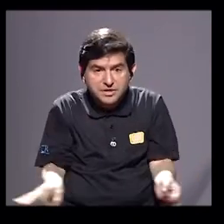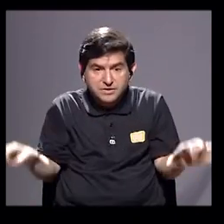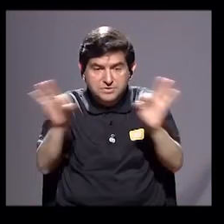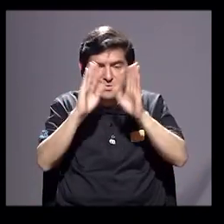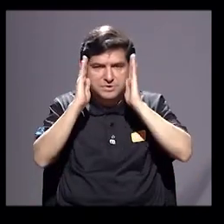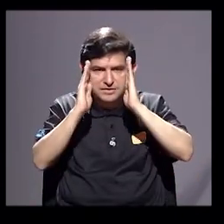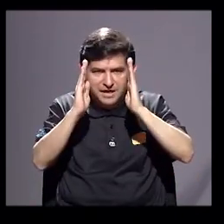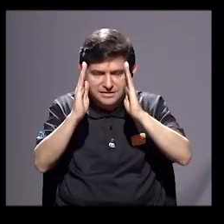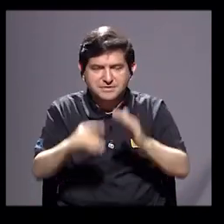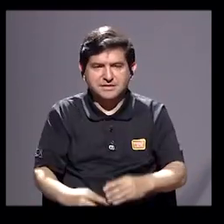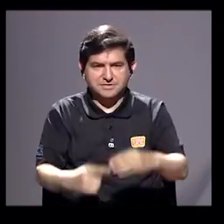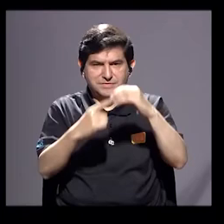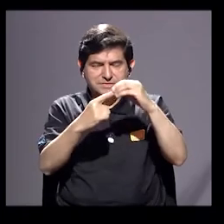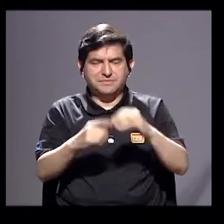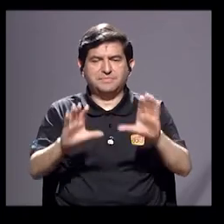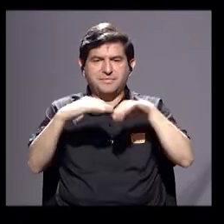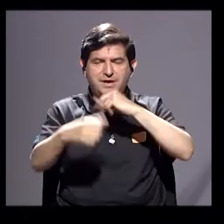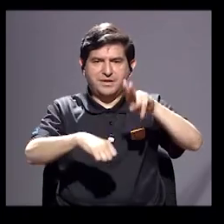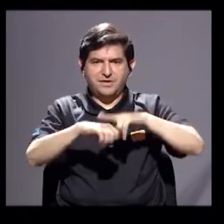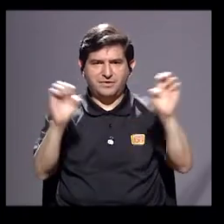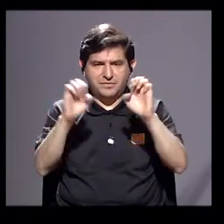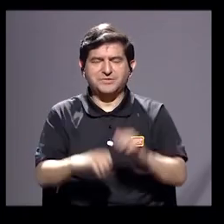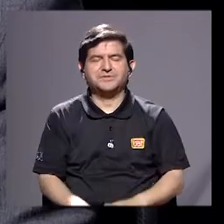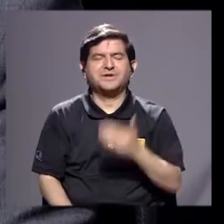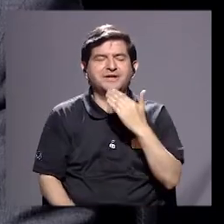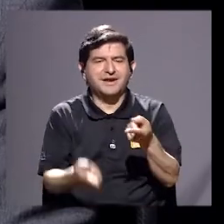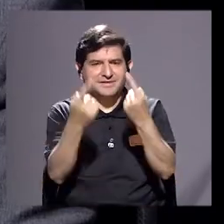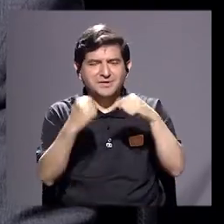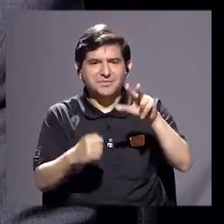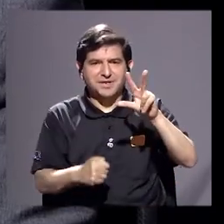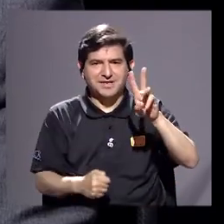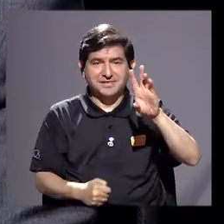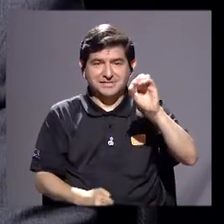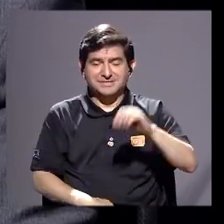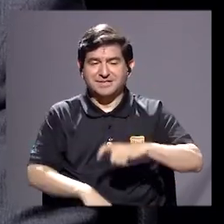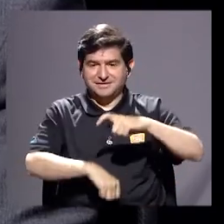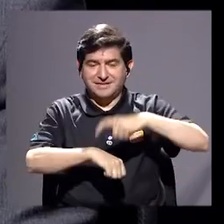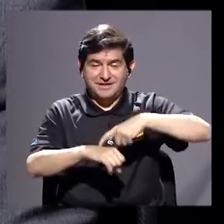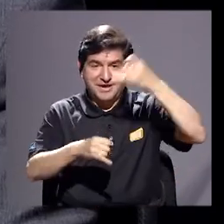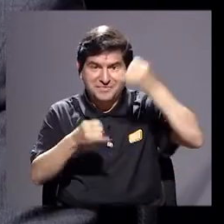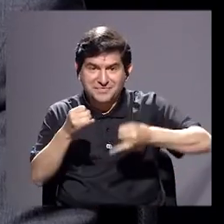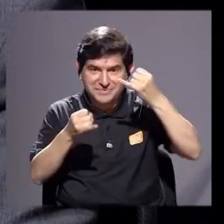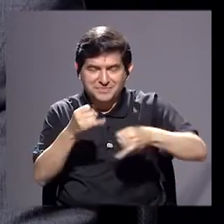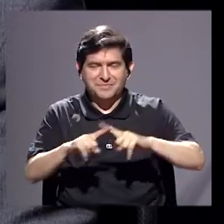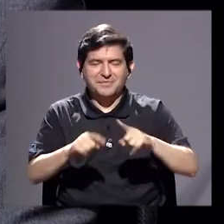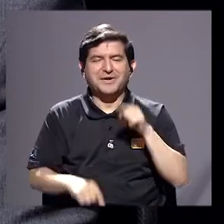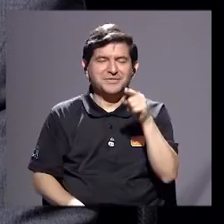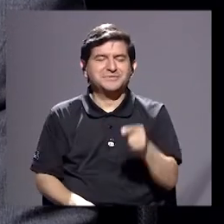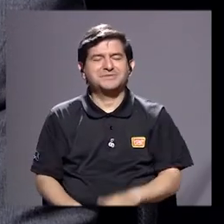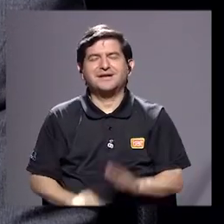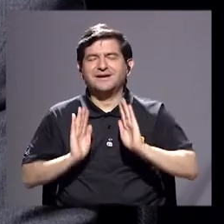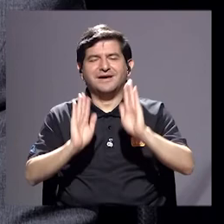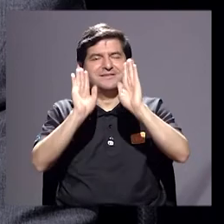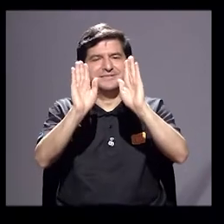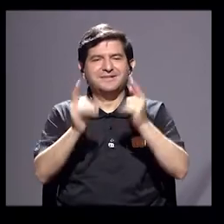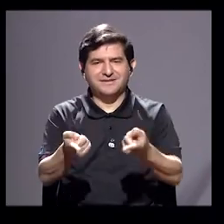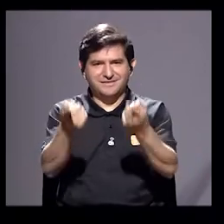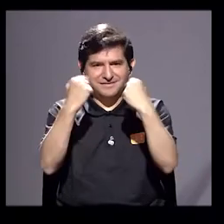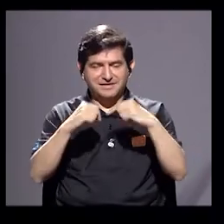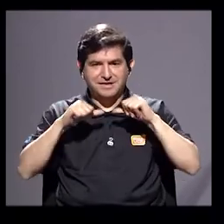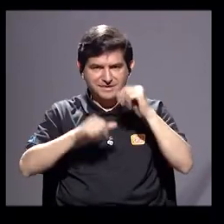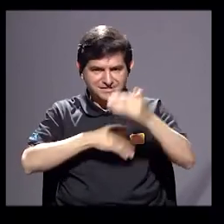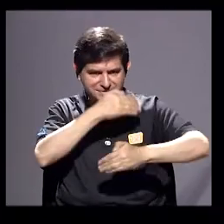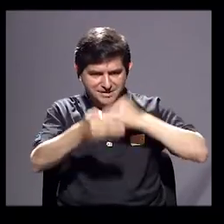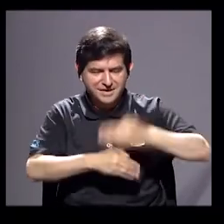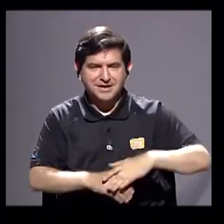ya de atención prioritaria de parte de la comisión muchas gracias por estar con nosotros entre 60 se ven es el tiempo pero una maravilla confiar como ustedes espero que sigan gestionando